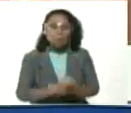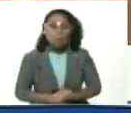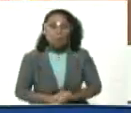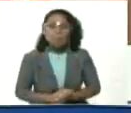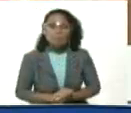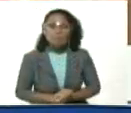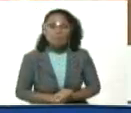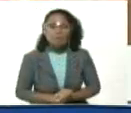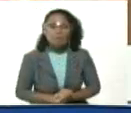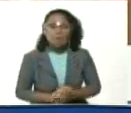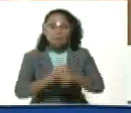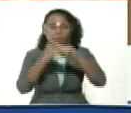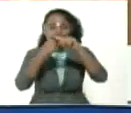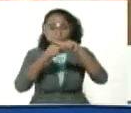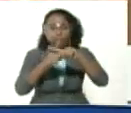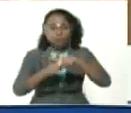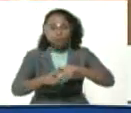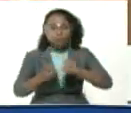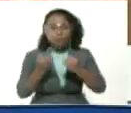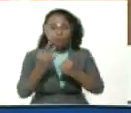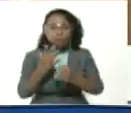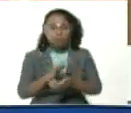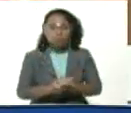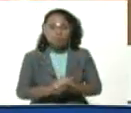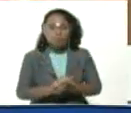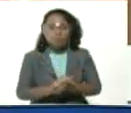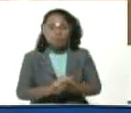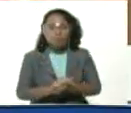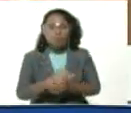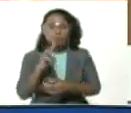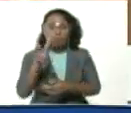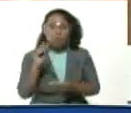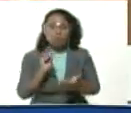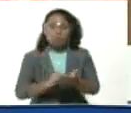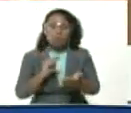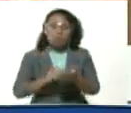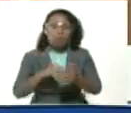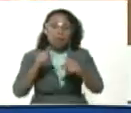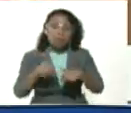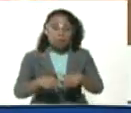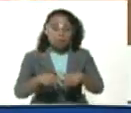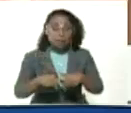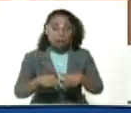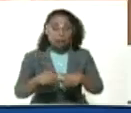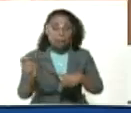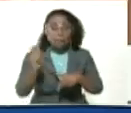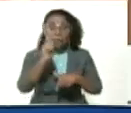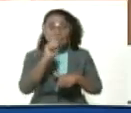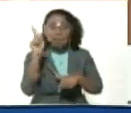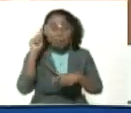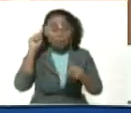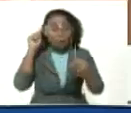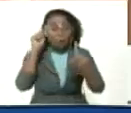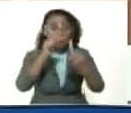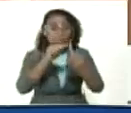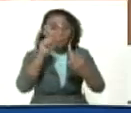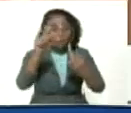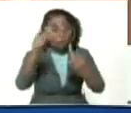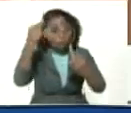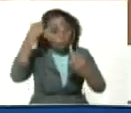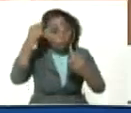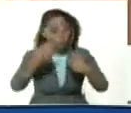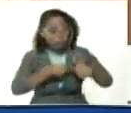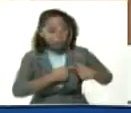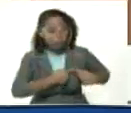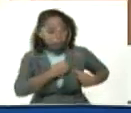lo cuantitativo, CLAP dos veces al mes, es la meta. Anoten la meta en su cerebro y en su